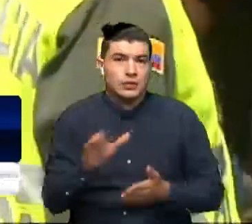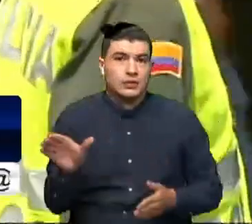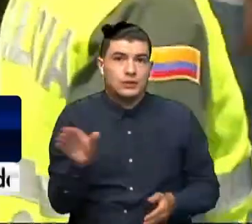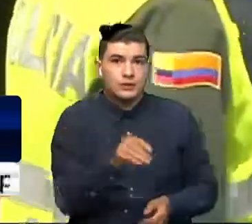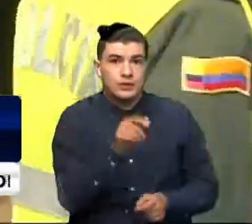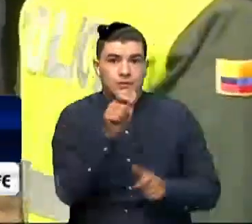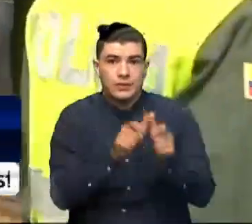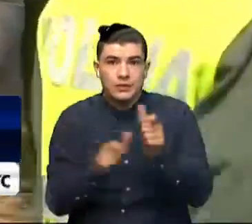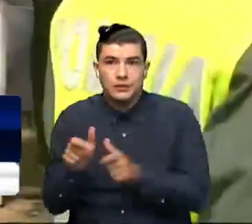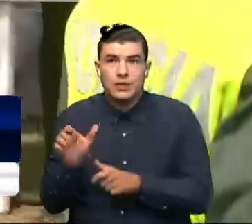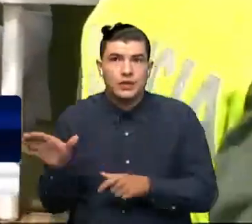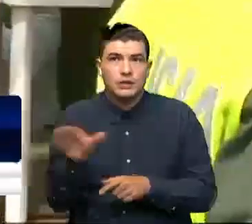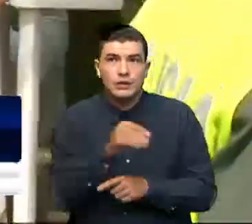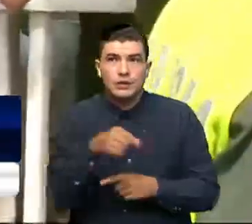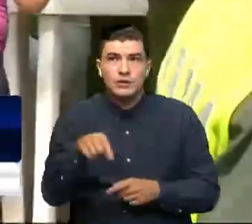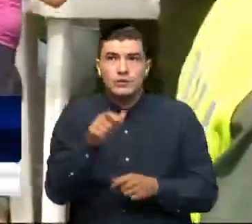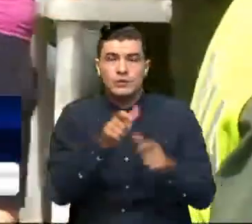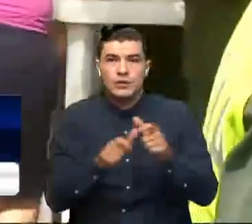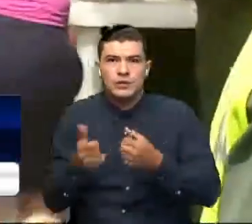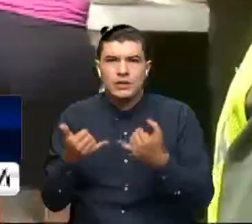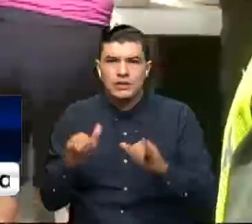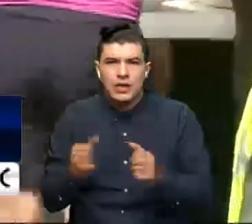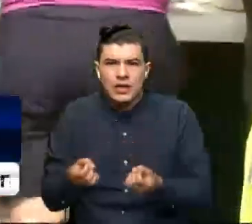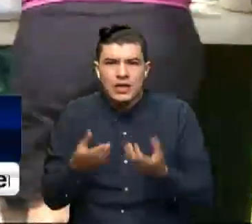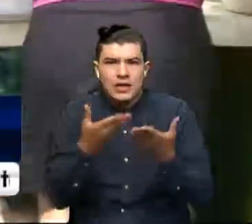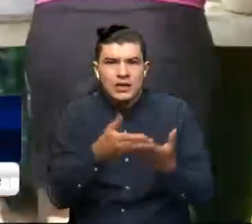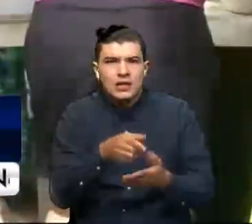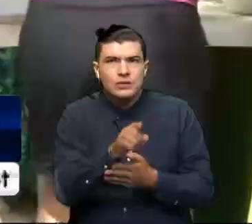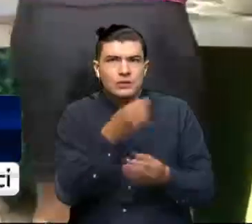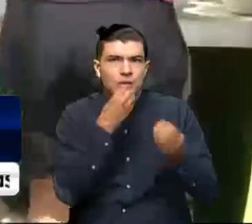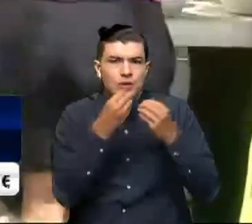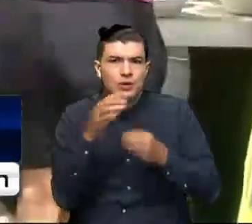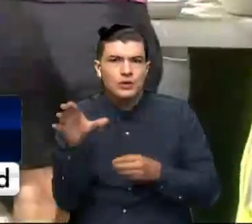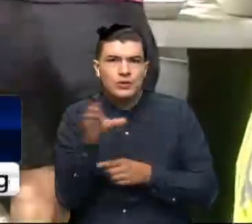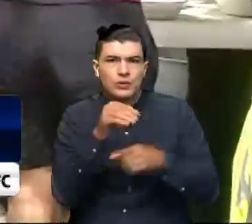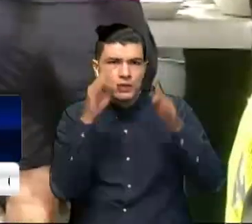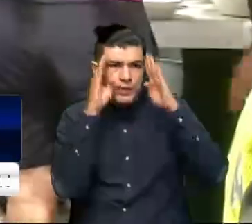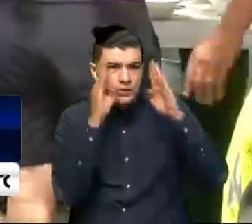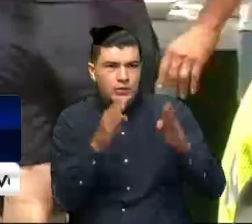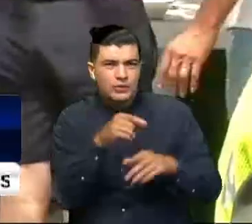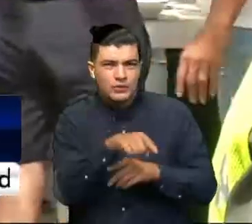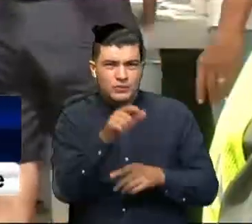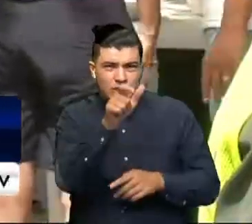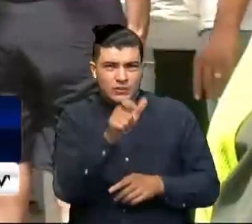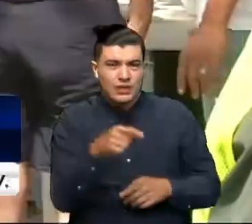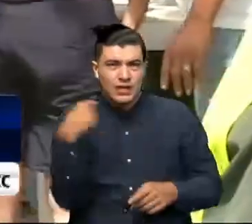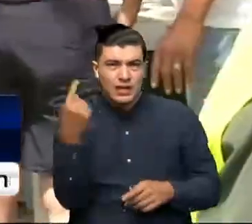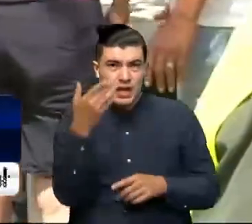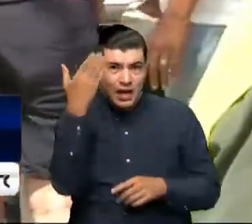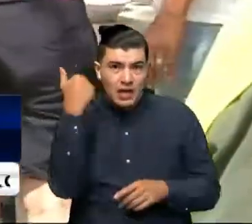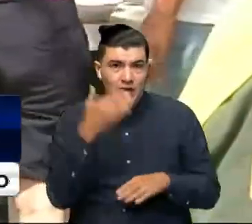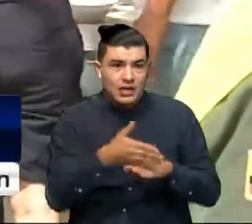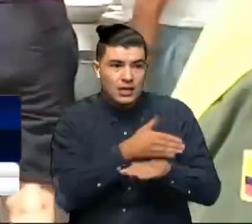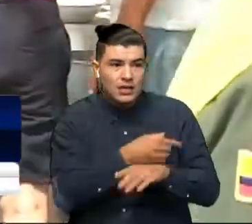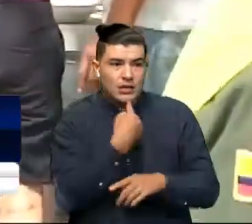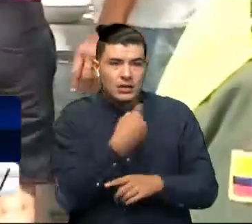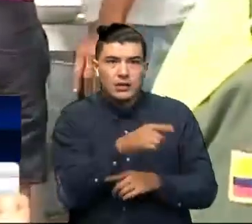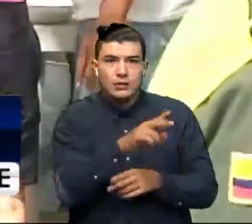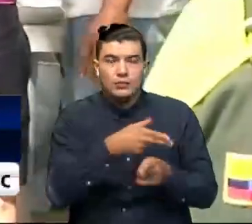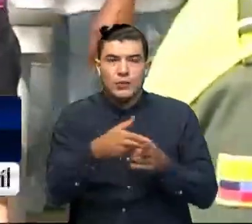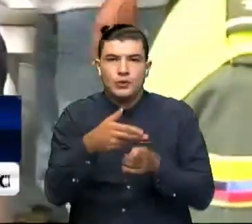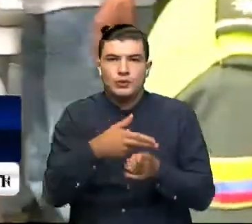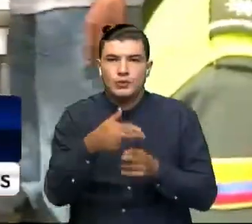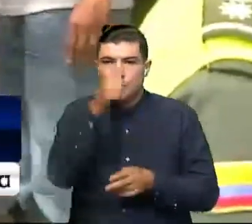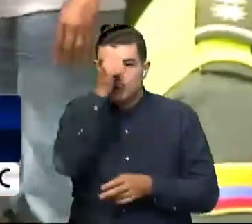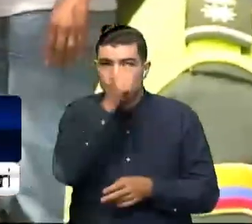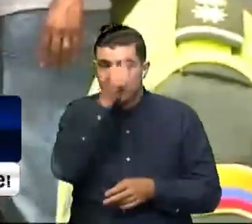familias, pues ya recibieron sus refrigerios, sus alimentos, todo pendiente. Y como el general decía hace algún rato, pues hasta el próximo